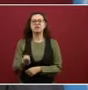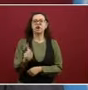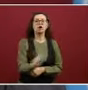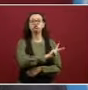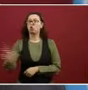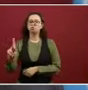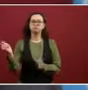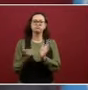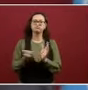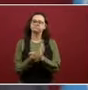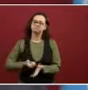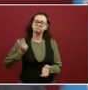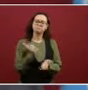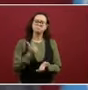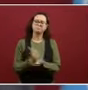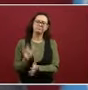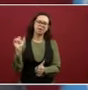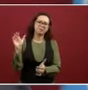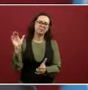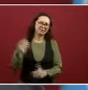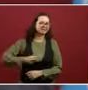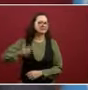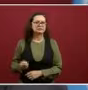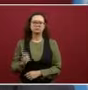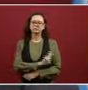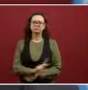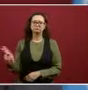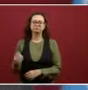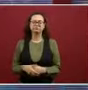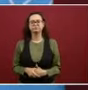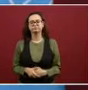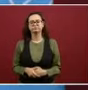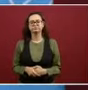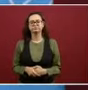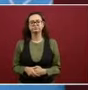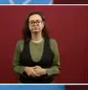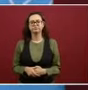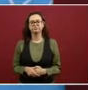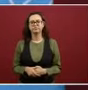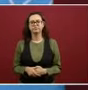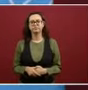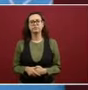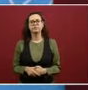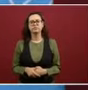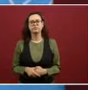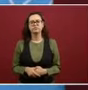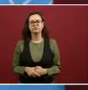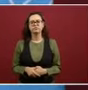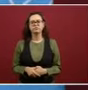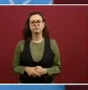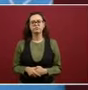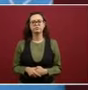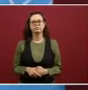contribuir y que tiene que haber una recaudación con el